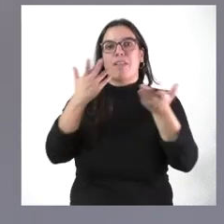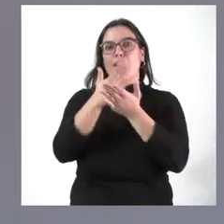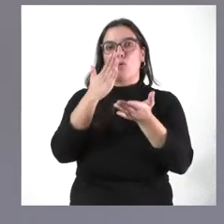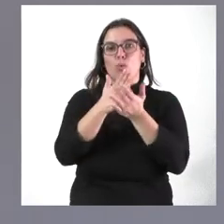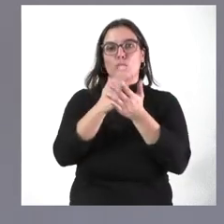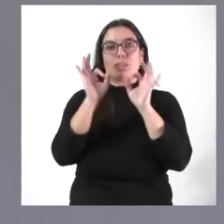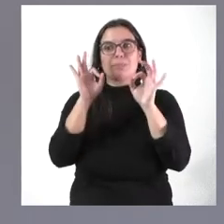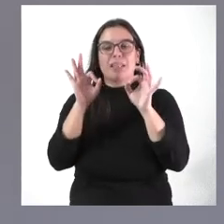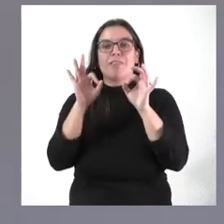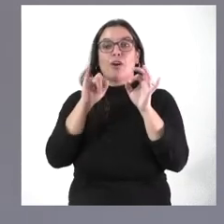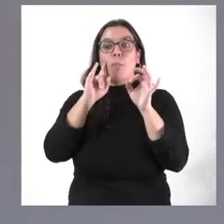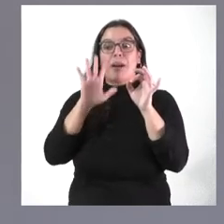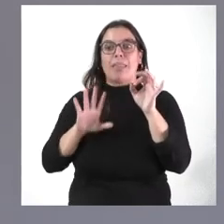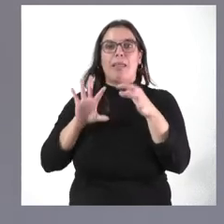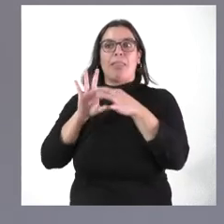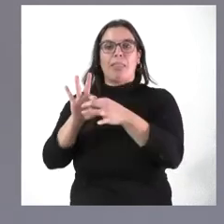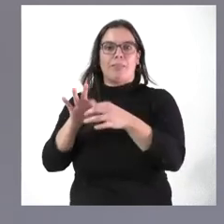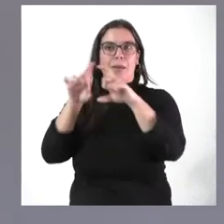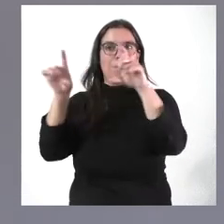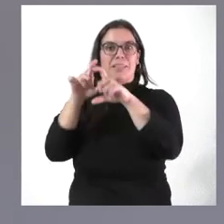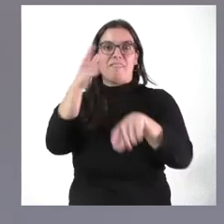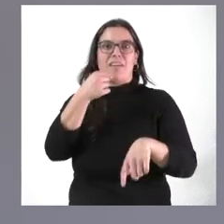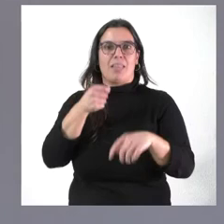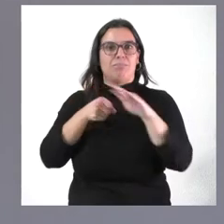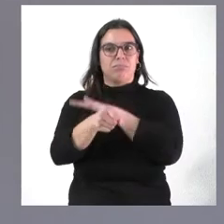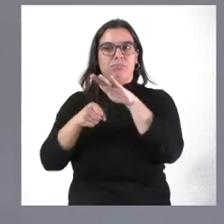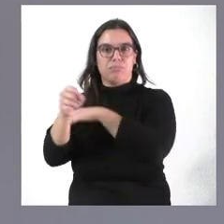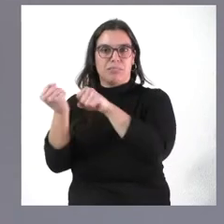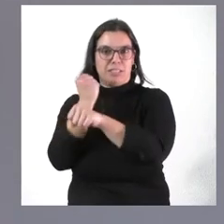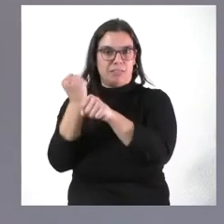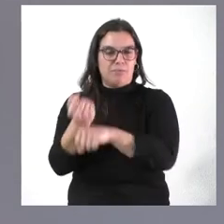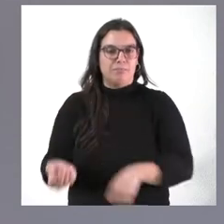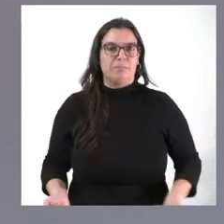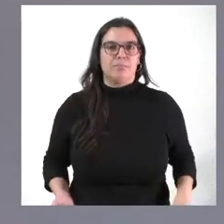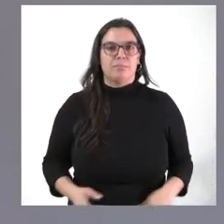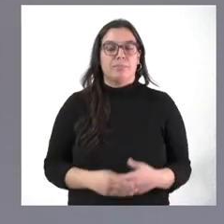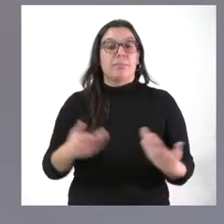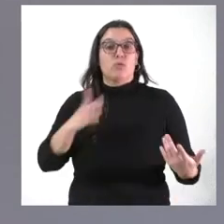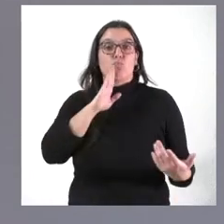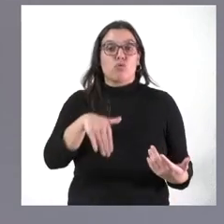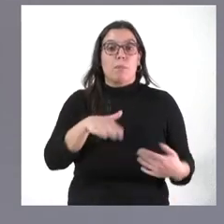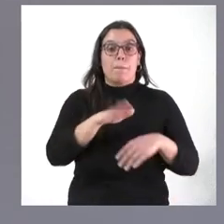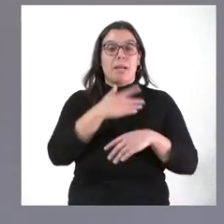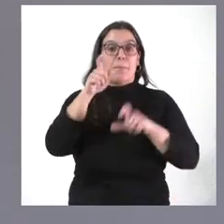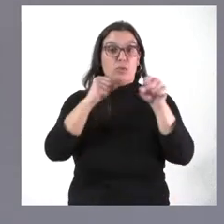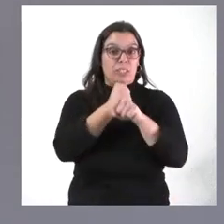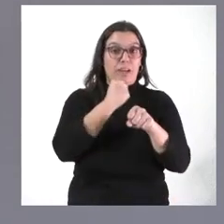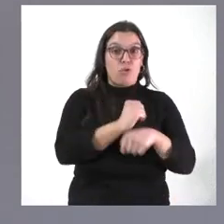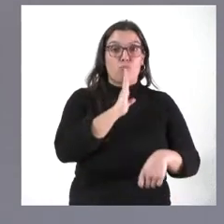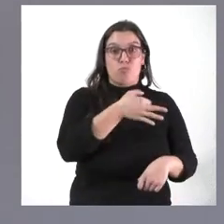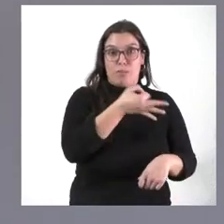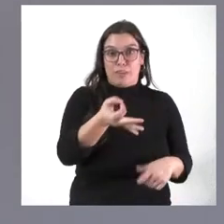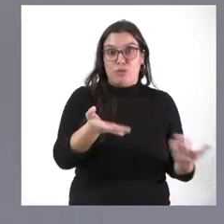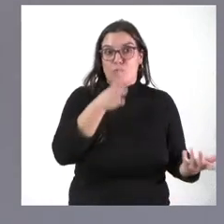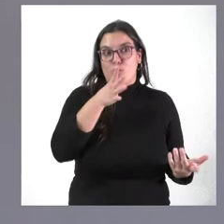que más crean que ver con las demandas del mercado empleabilidad que se necesita por el conjunto de la sociedad esto sería bueno para los trabajadores que lógicamente